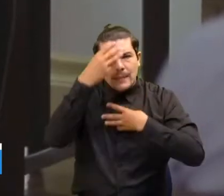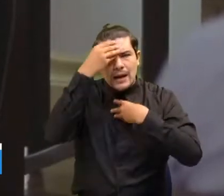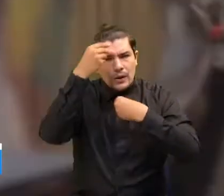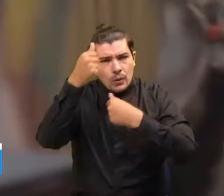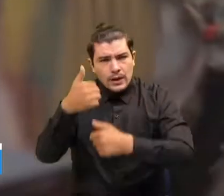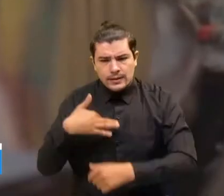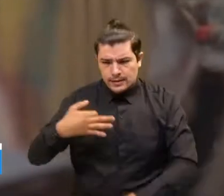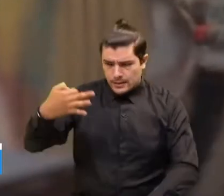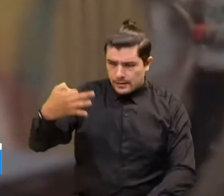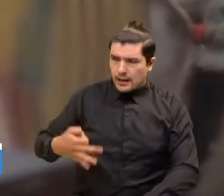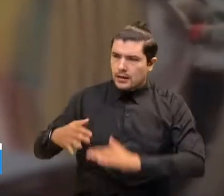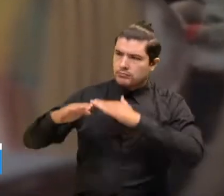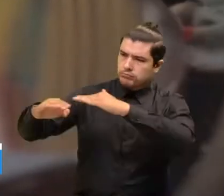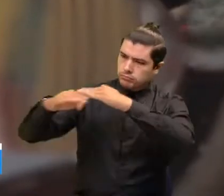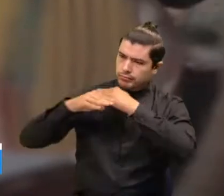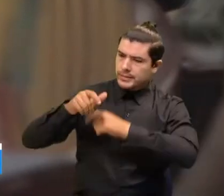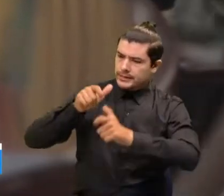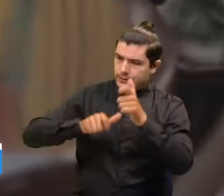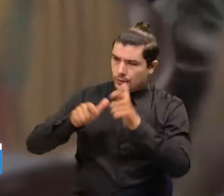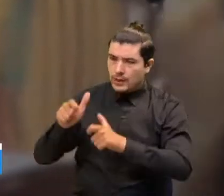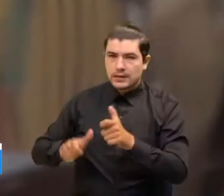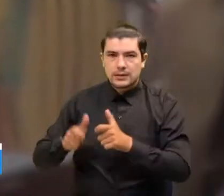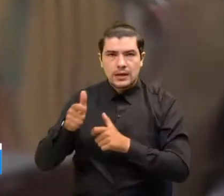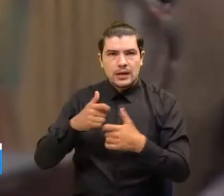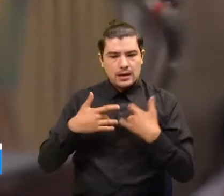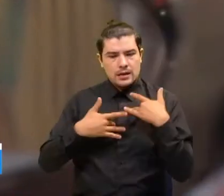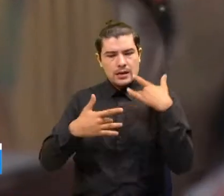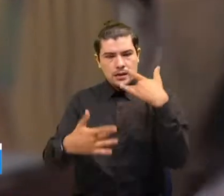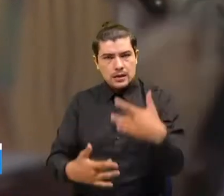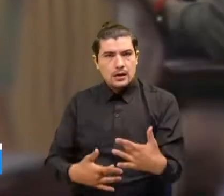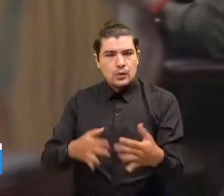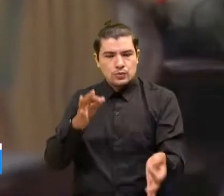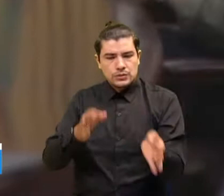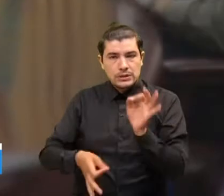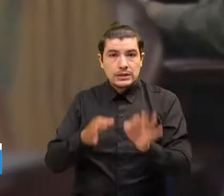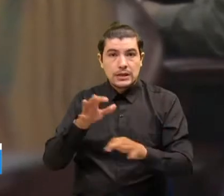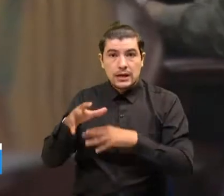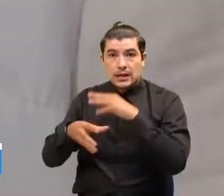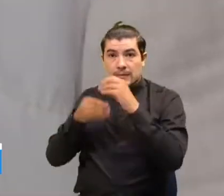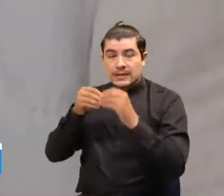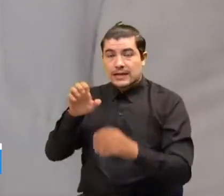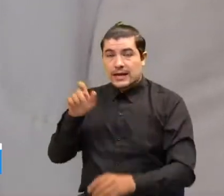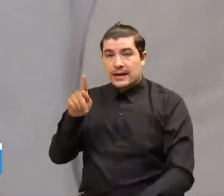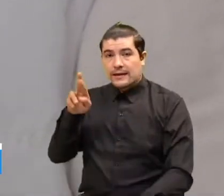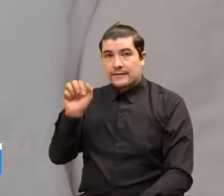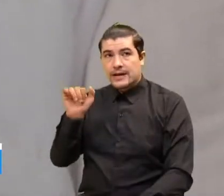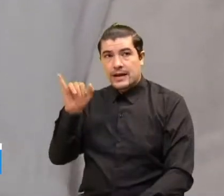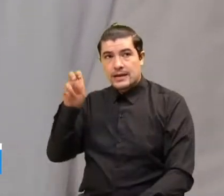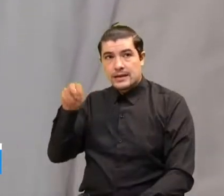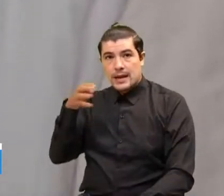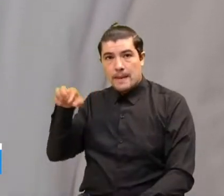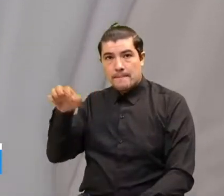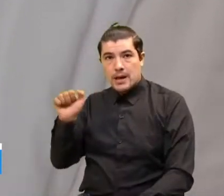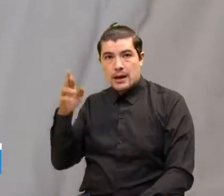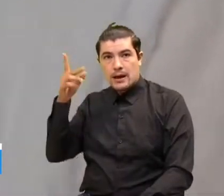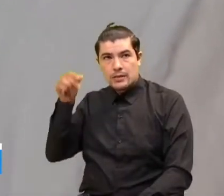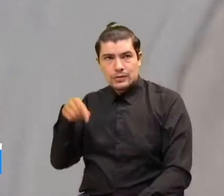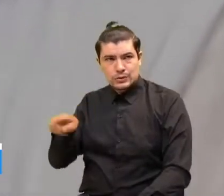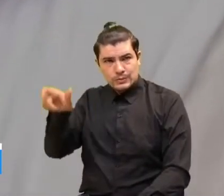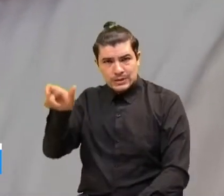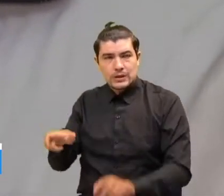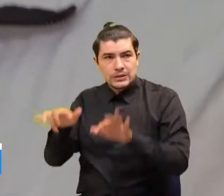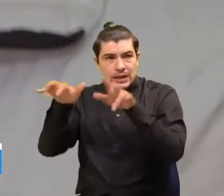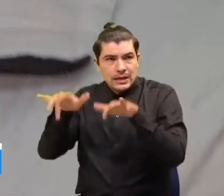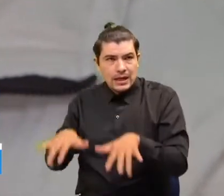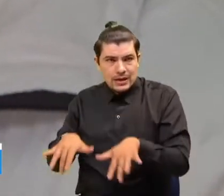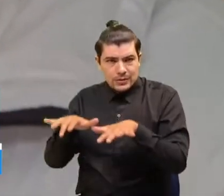por el prójimo, la igualdad, solidaridad y justicia. Asimismo, Efraín Pardo, secretario del Interior de Santander, invita a todos los ciudadanos